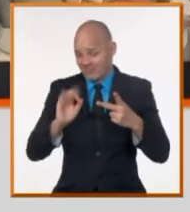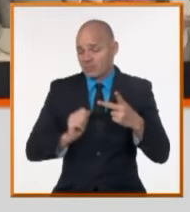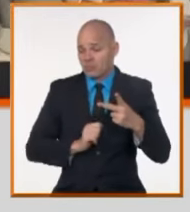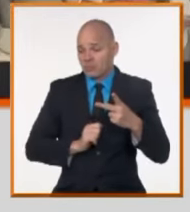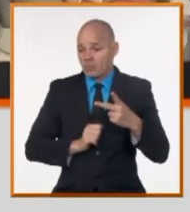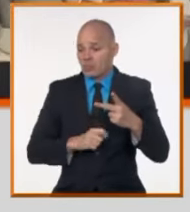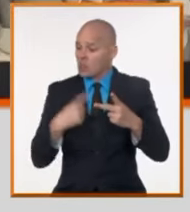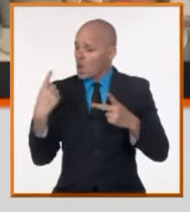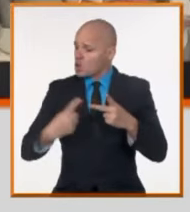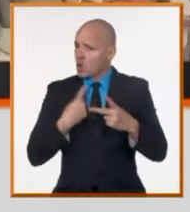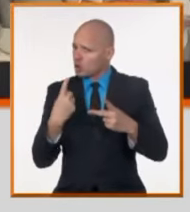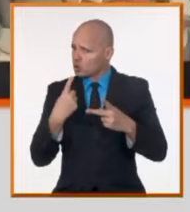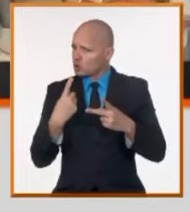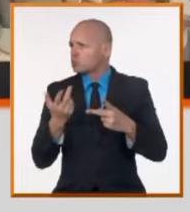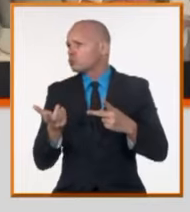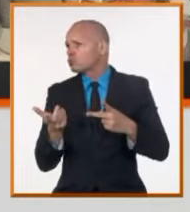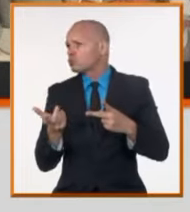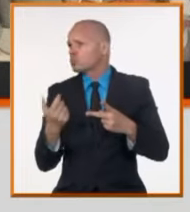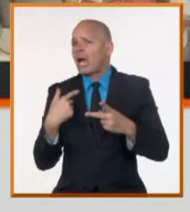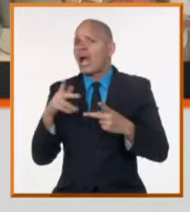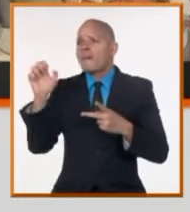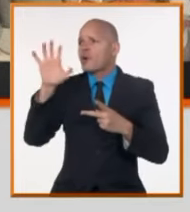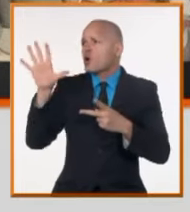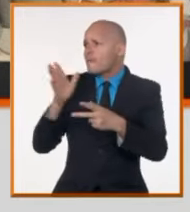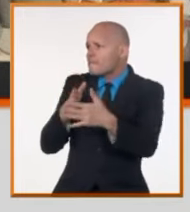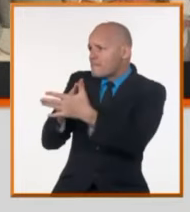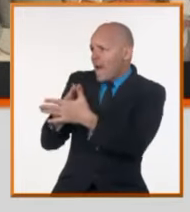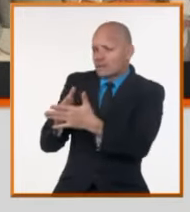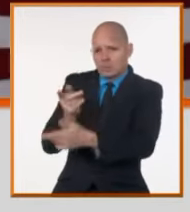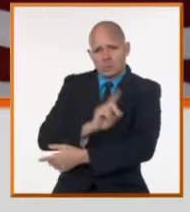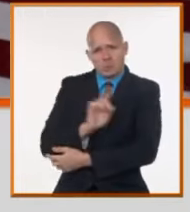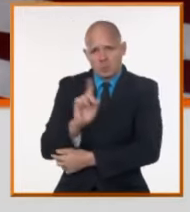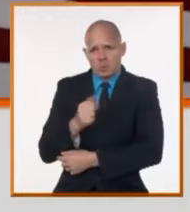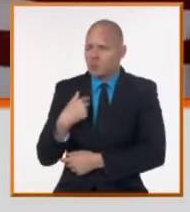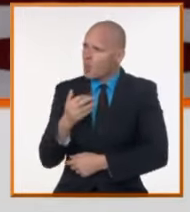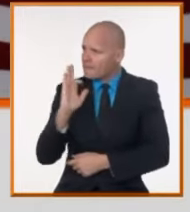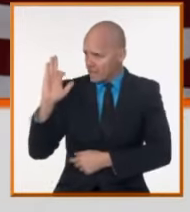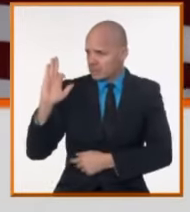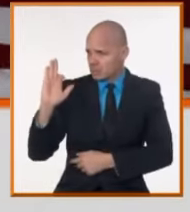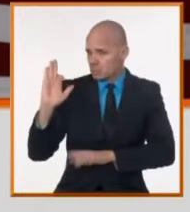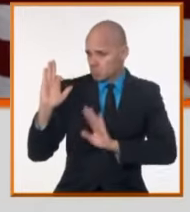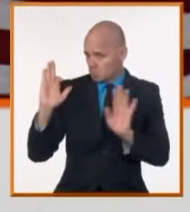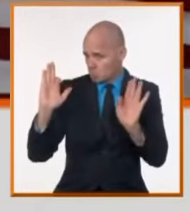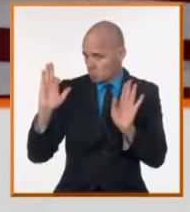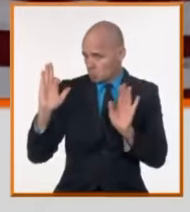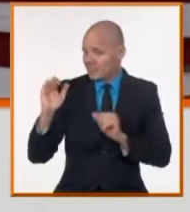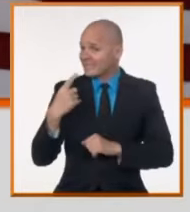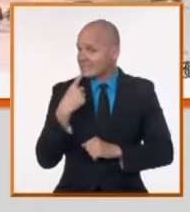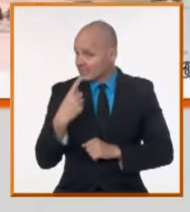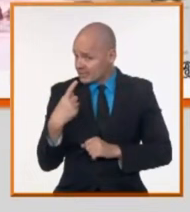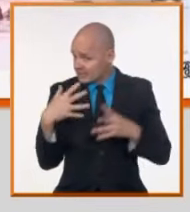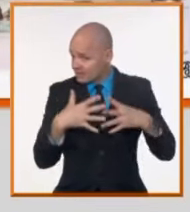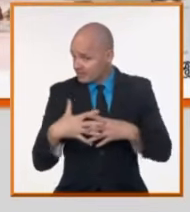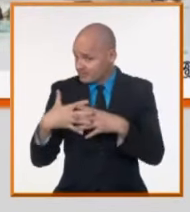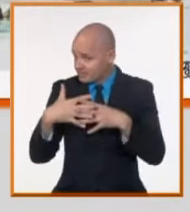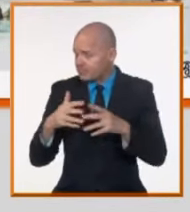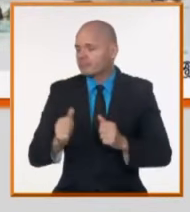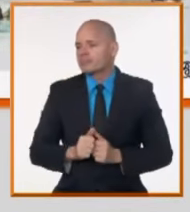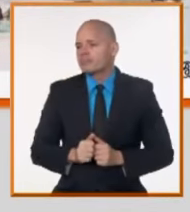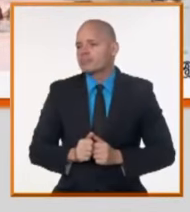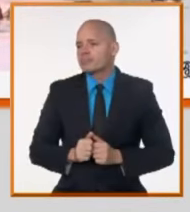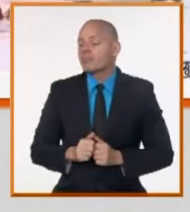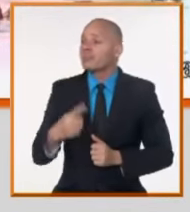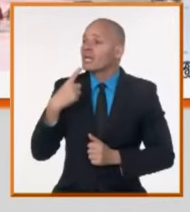hemos metido nunca en los asuntos de Europa y nuestra política exterior es no meternos. Es el segundo principio de la doctrina Monroe. Y